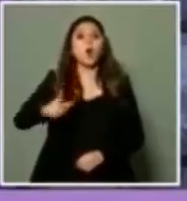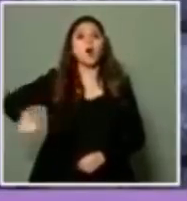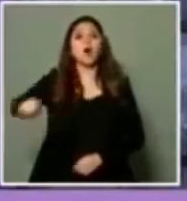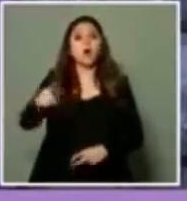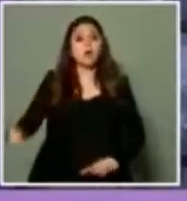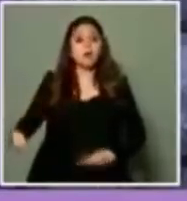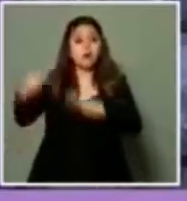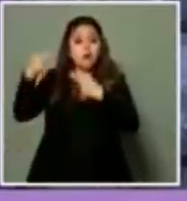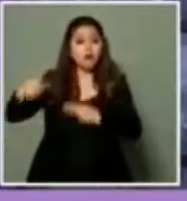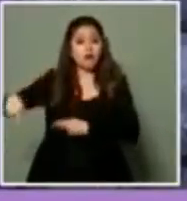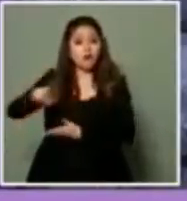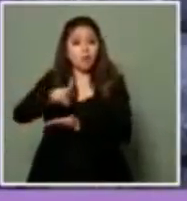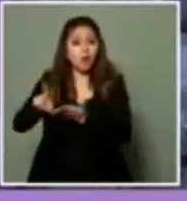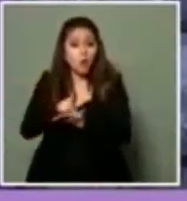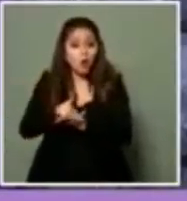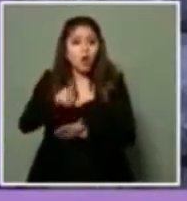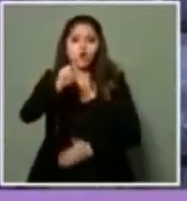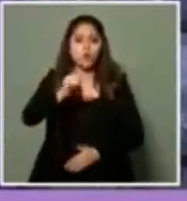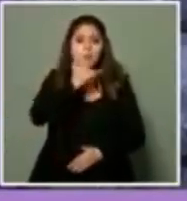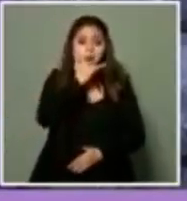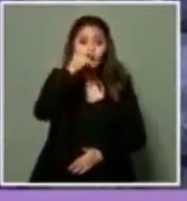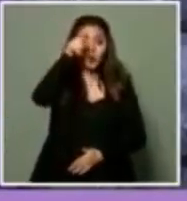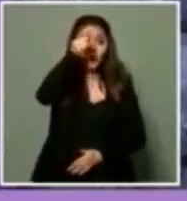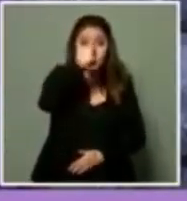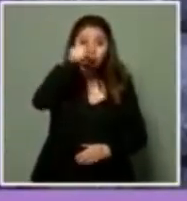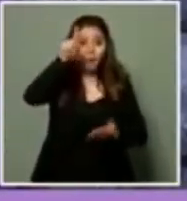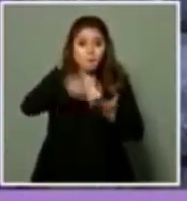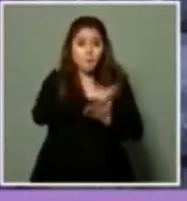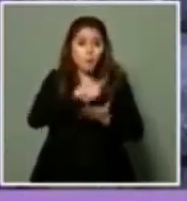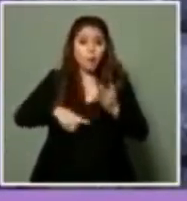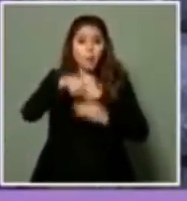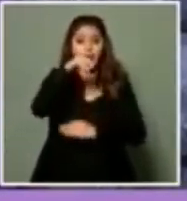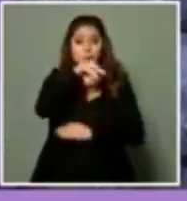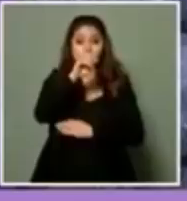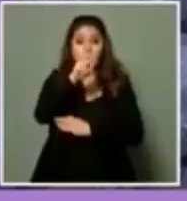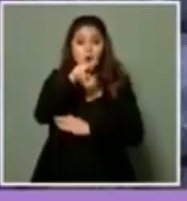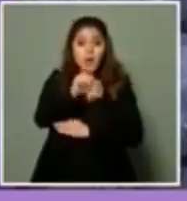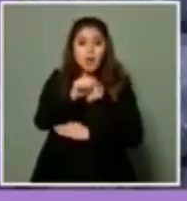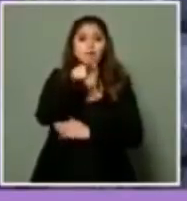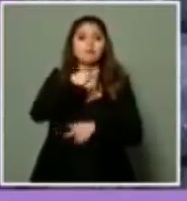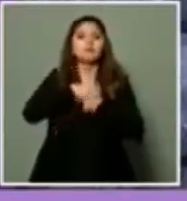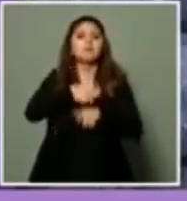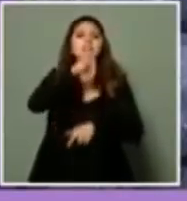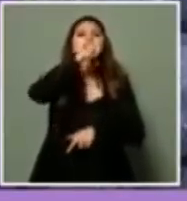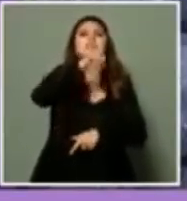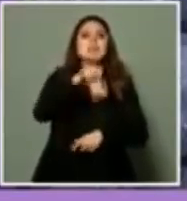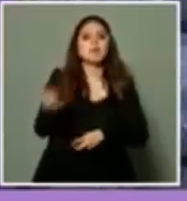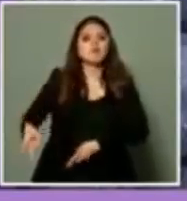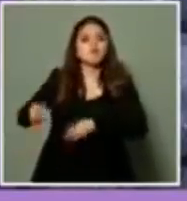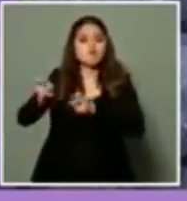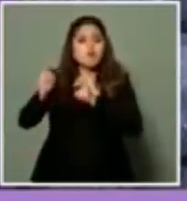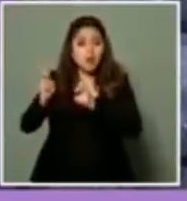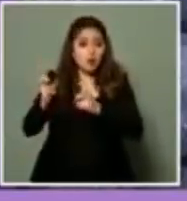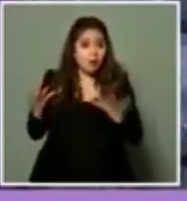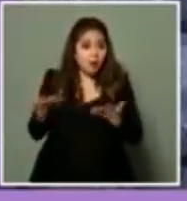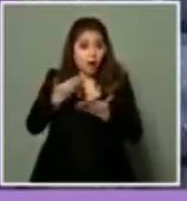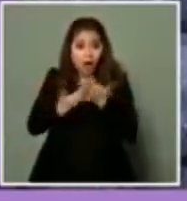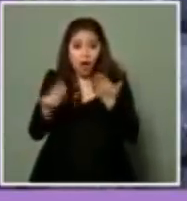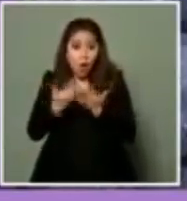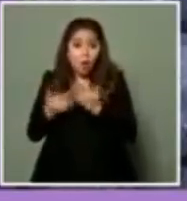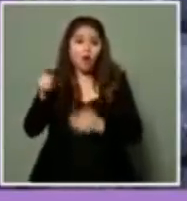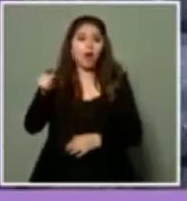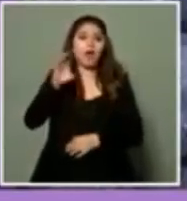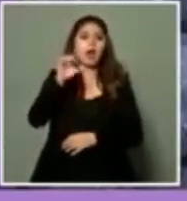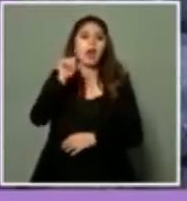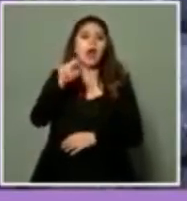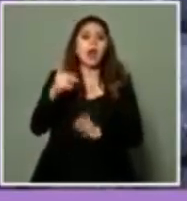perdonan. Votar por Morena es votar por el crimen organizado. Y hoy resulta que se te perdieron, Clara, unos millones